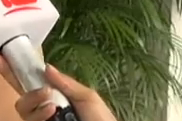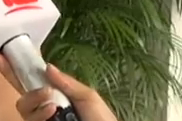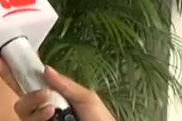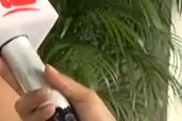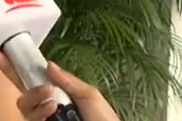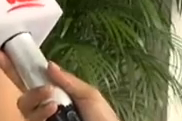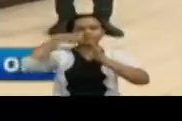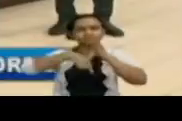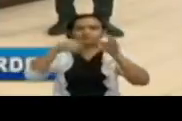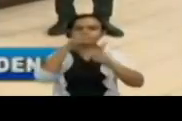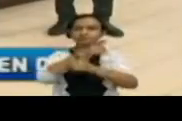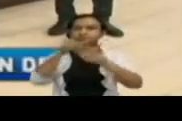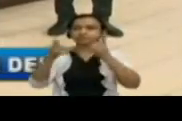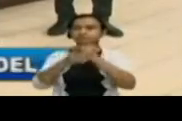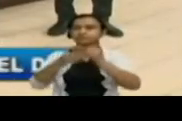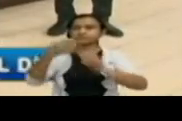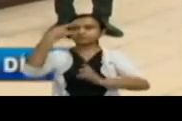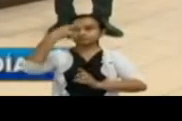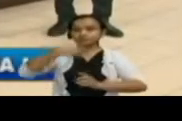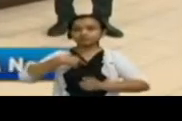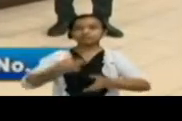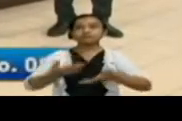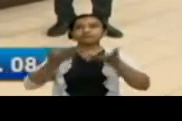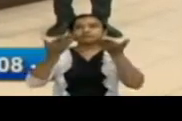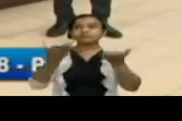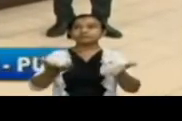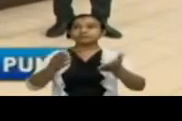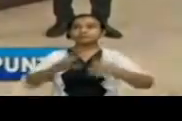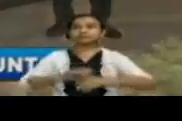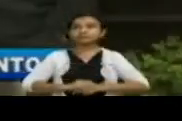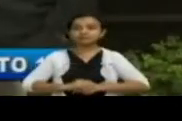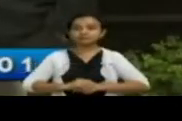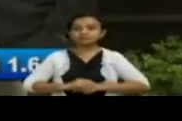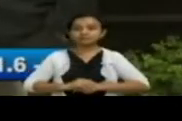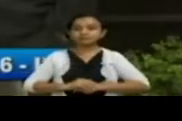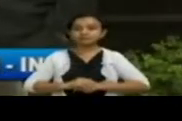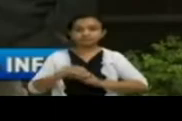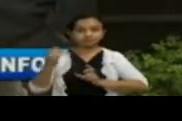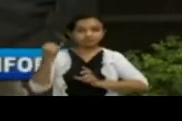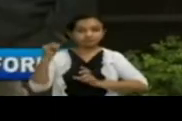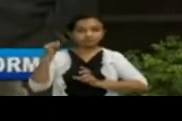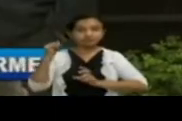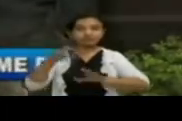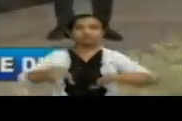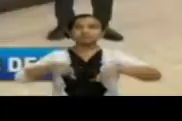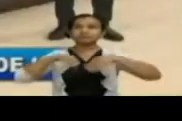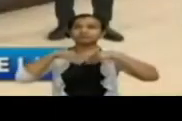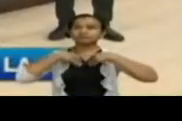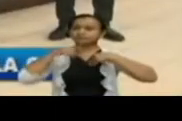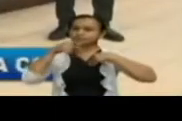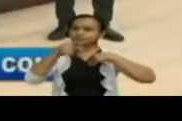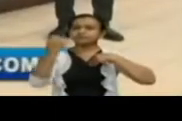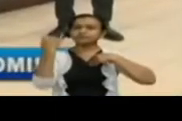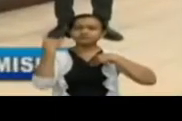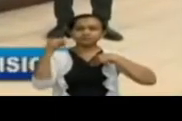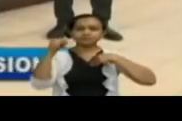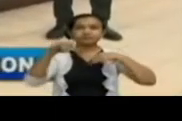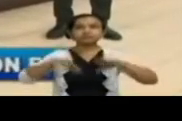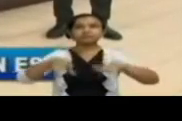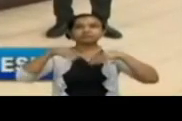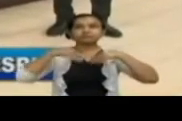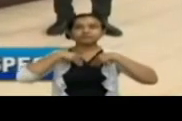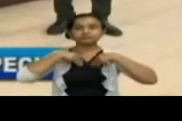Procuraduría de Derechos Humanos. Jarquín León reemplaza a su padre, que llevaba su mismo nombre como subprocurador, quien falleció